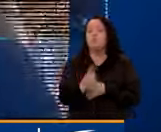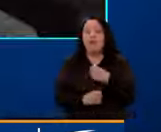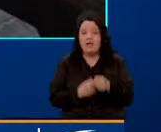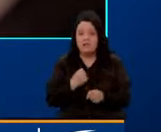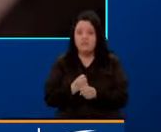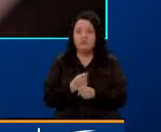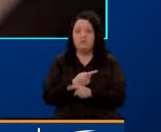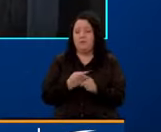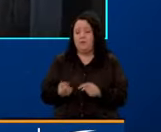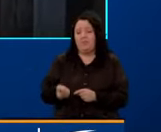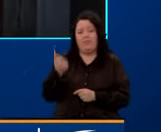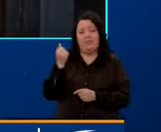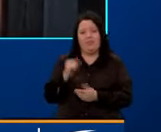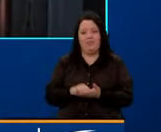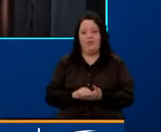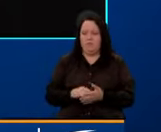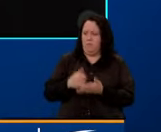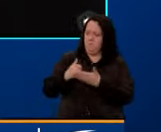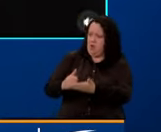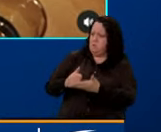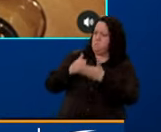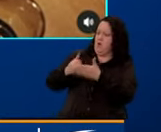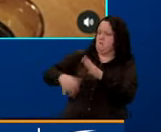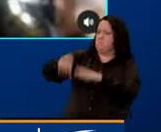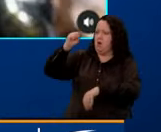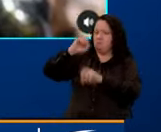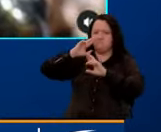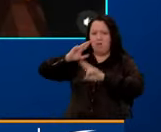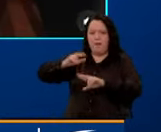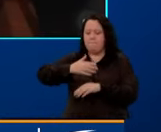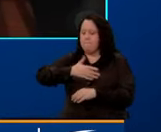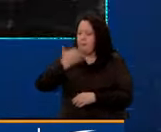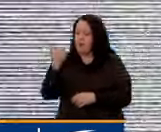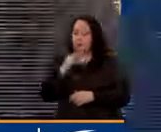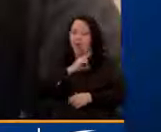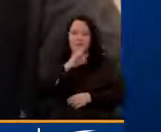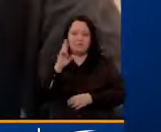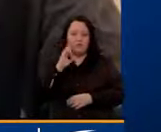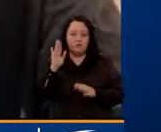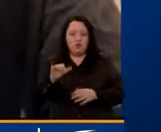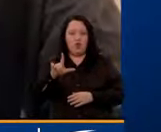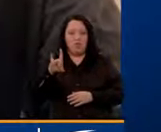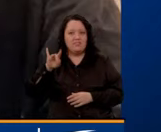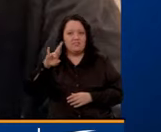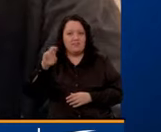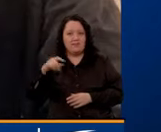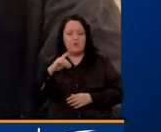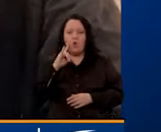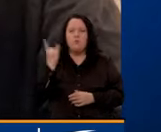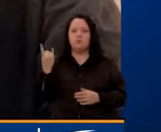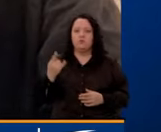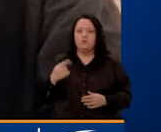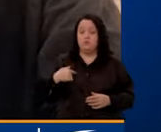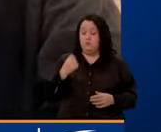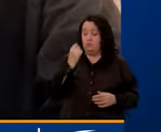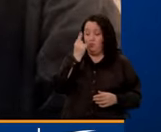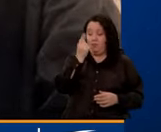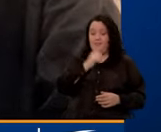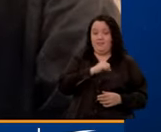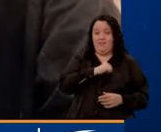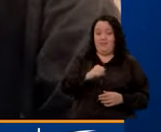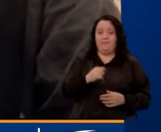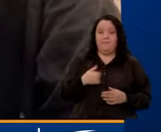nás cómo le Llegan todos esos premios estos reconocimientos el mejor restaurante de Londres una sorpresa total mira que cuando